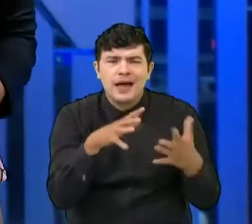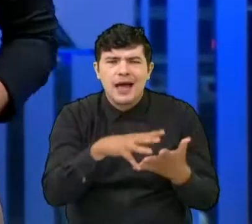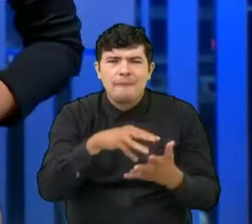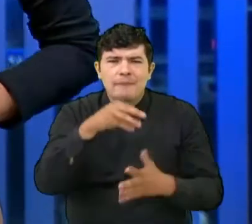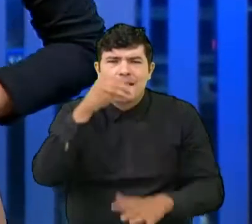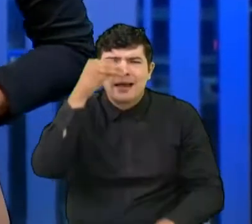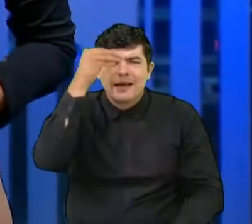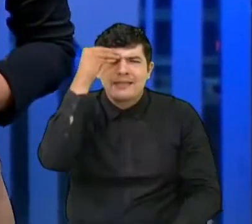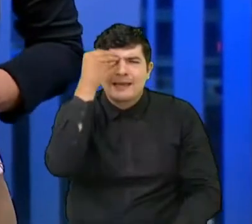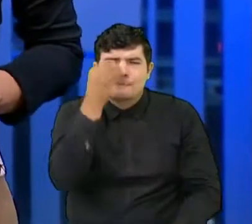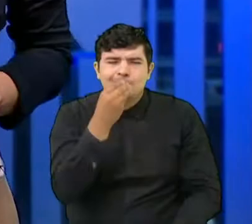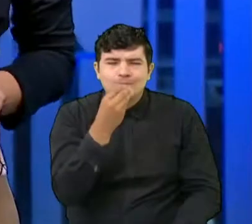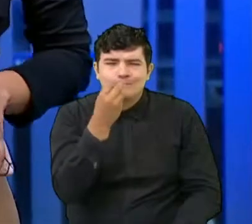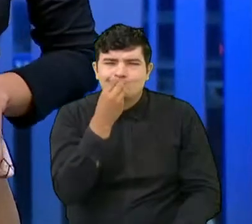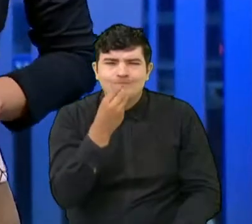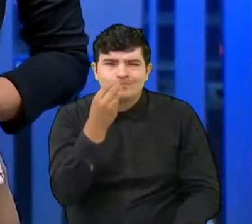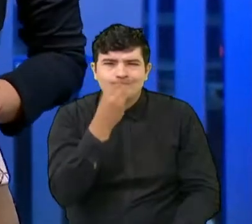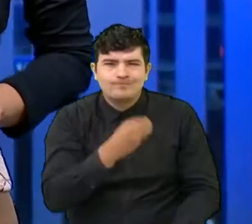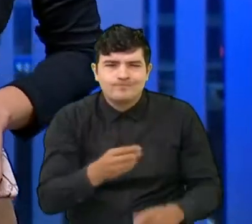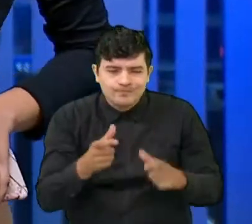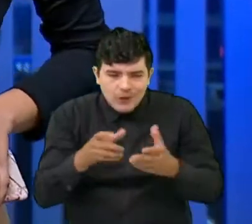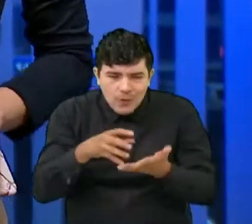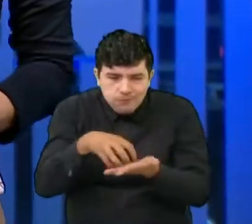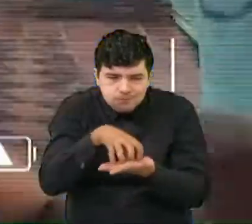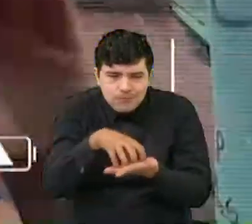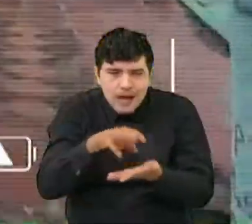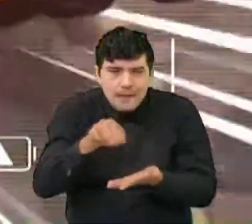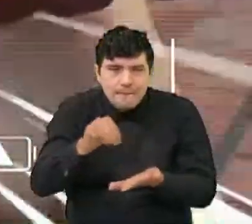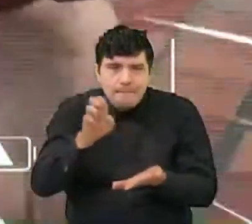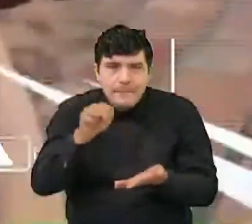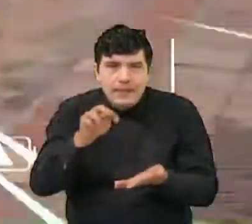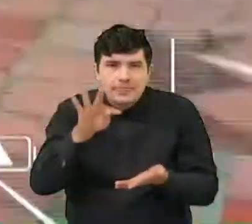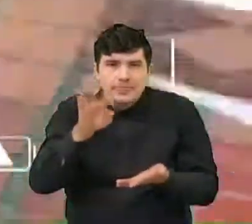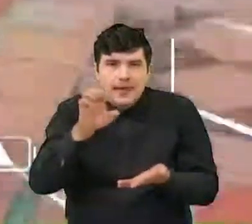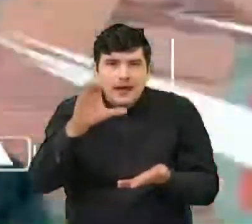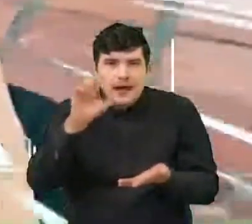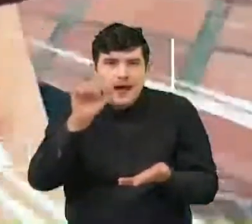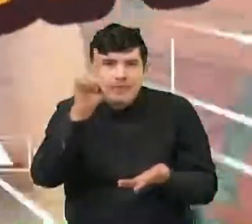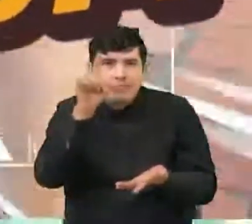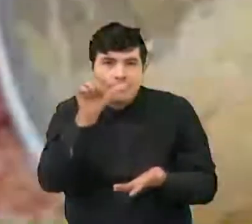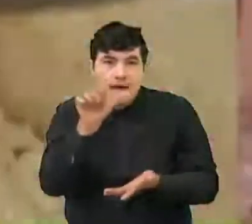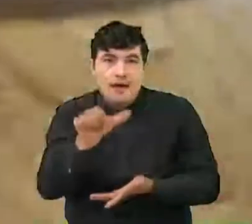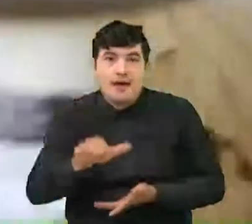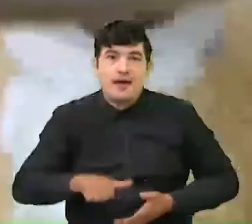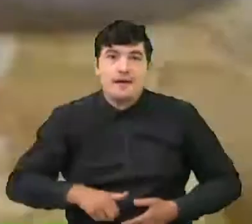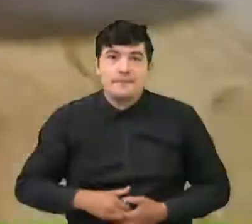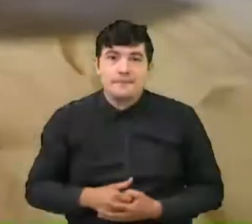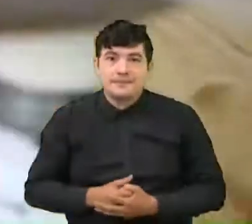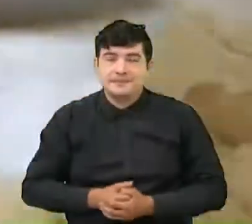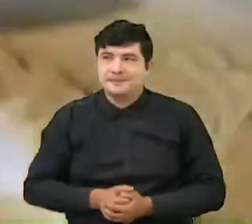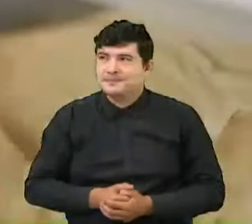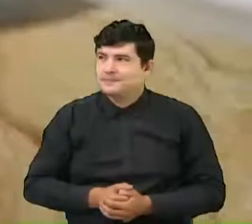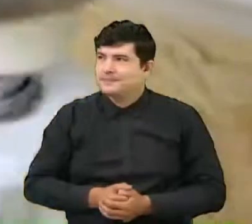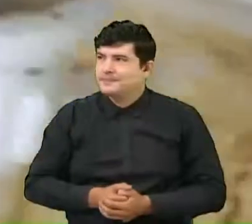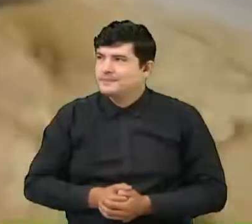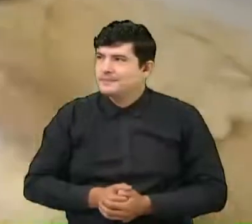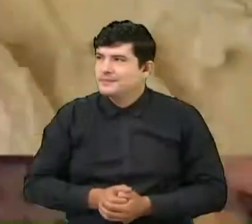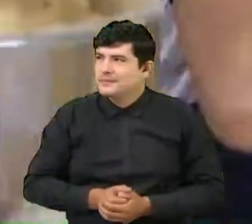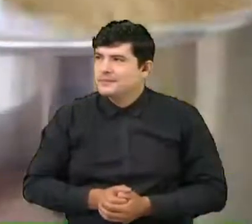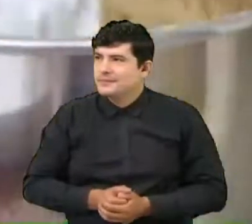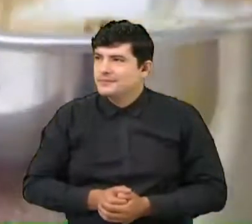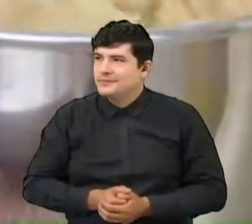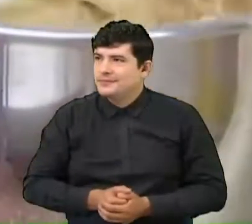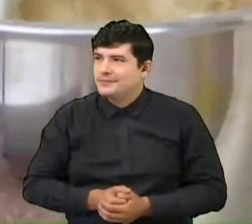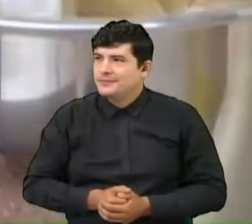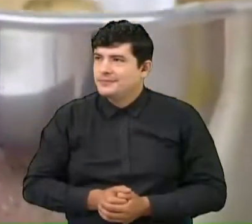un homenaje a los municipios aledaños del Santurbán. ¡Mantecada! De los sabores de mi tierra, del